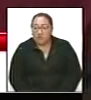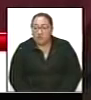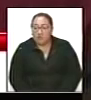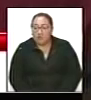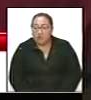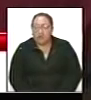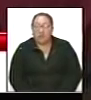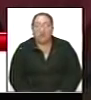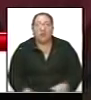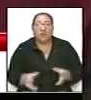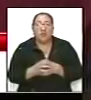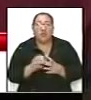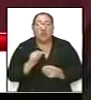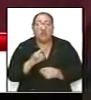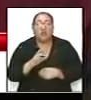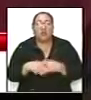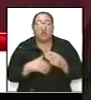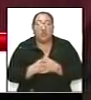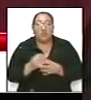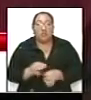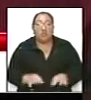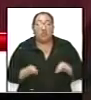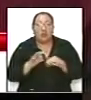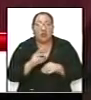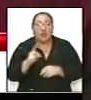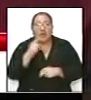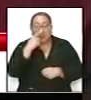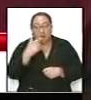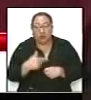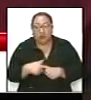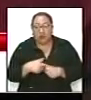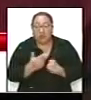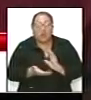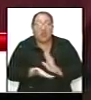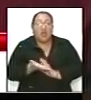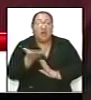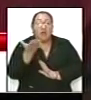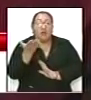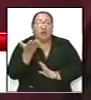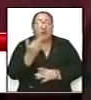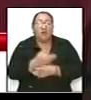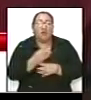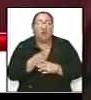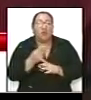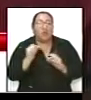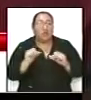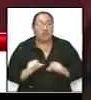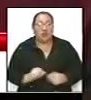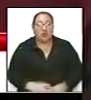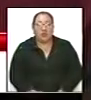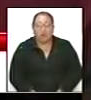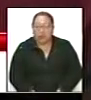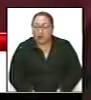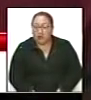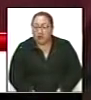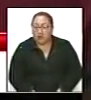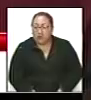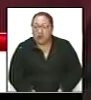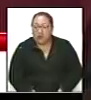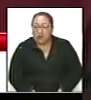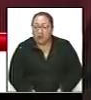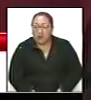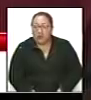O sea, la tesis central es que el combustible se elevó de forma inusitada. Lo dice la